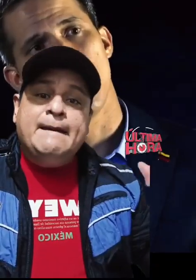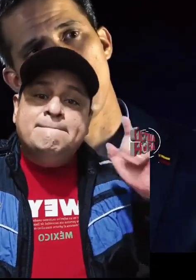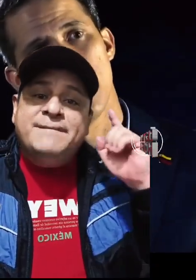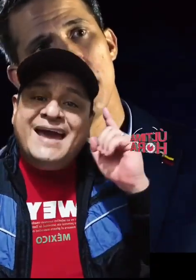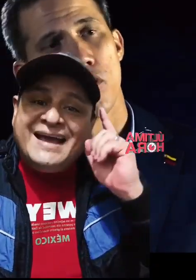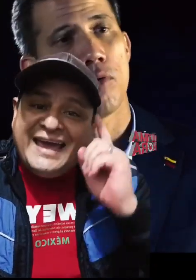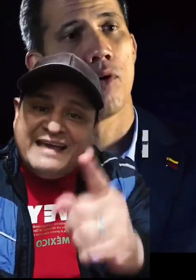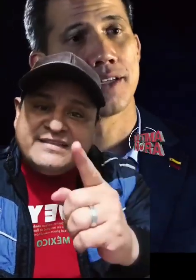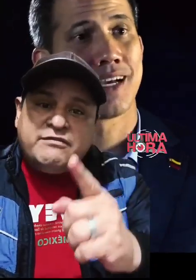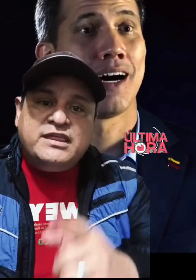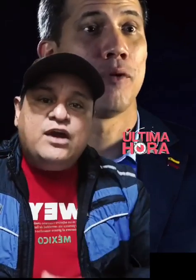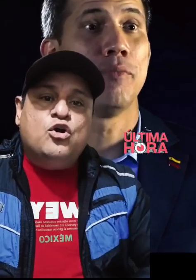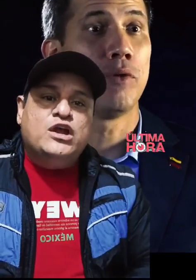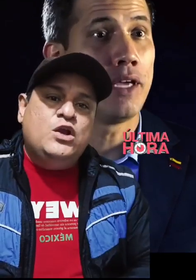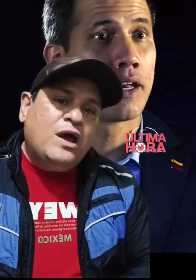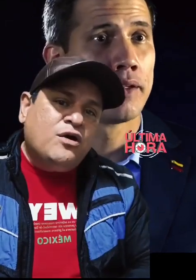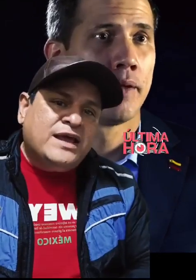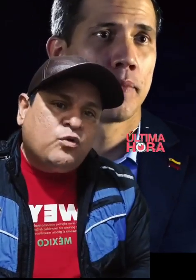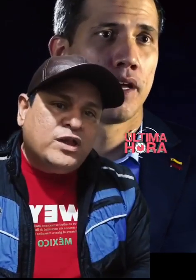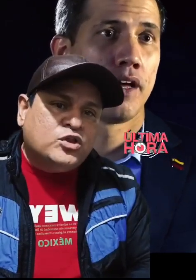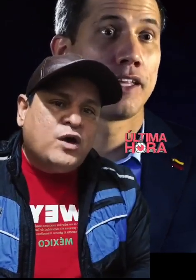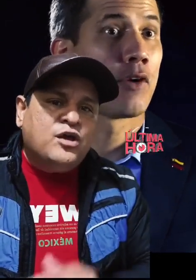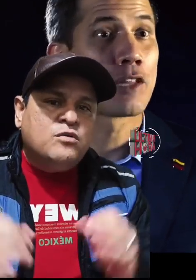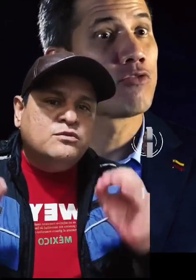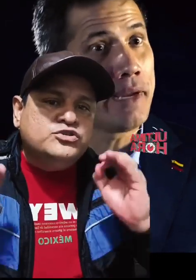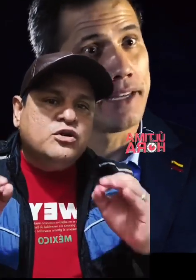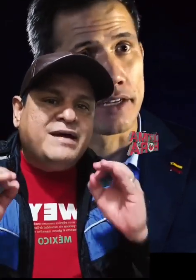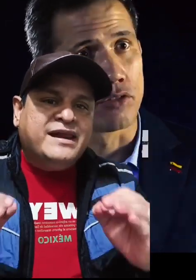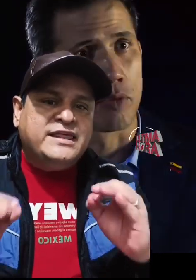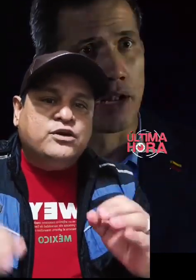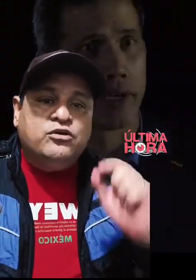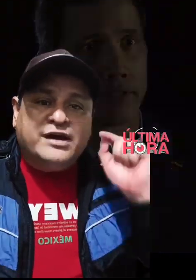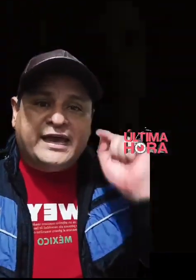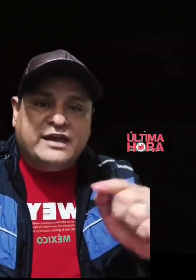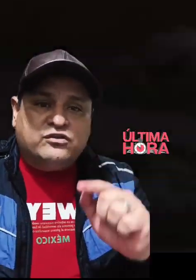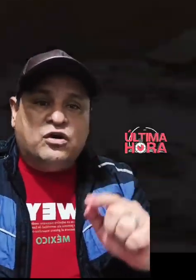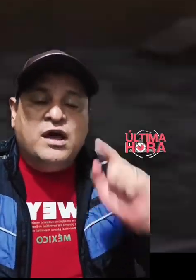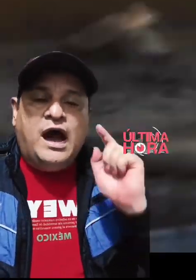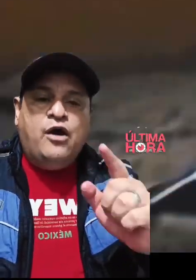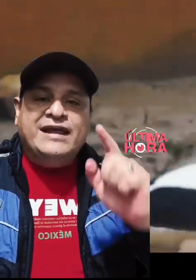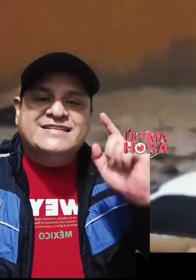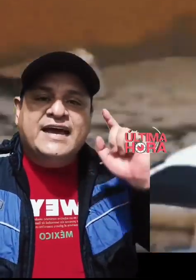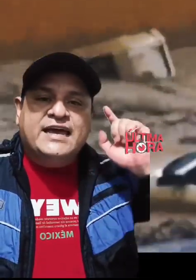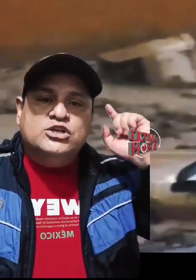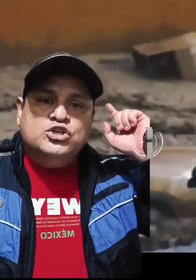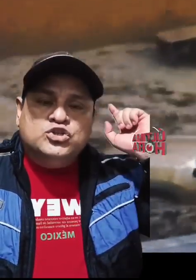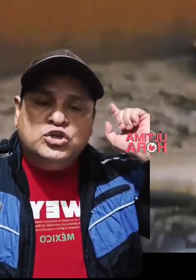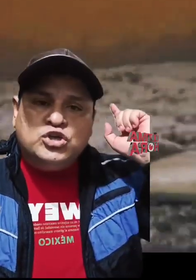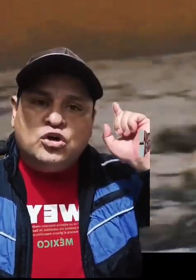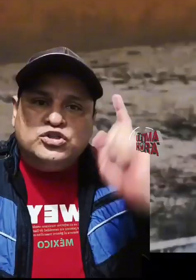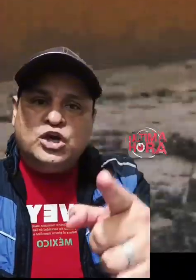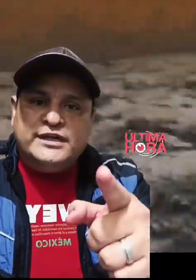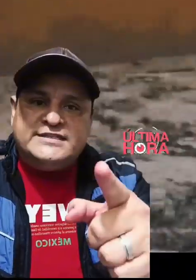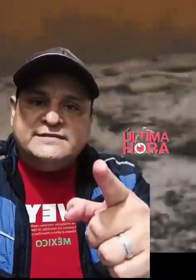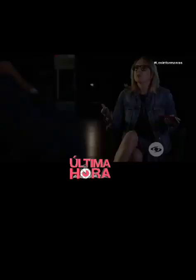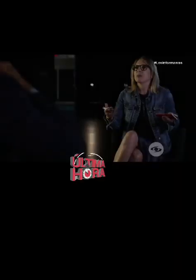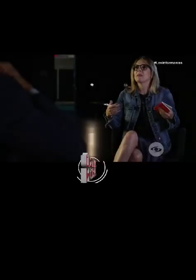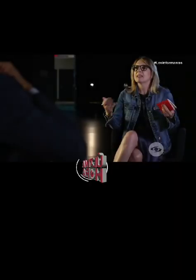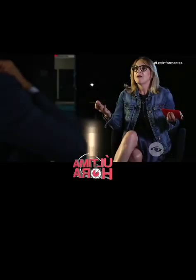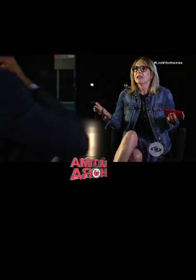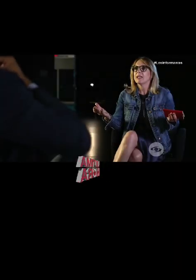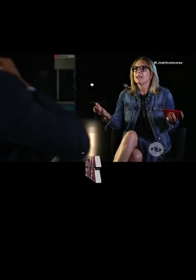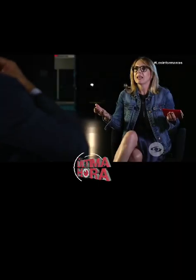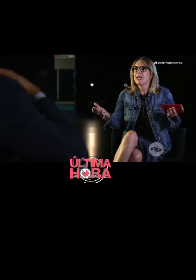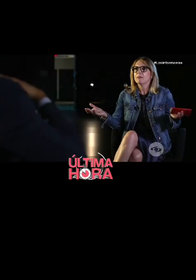me creen, vean este video y luego les cuento algo mucho más ridículo que esto. Ahora saquen sus conclusiones. Si